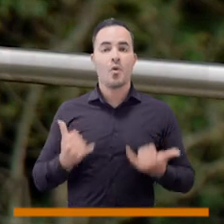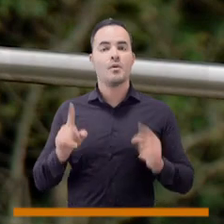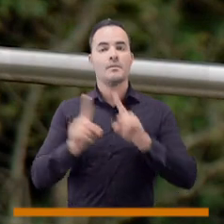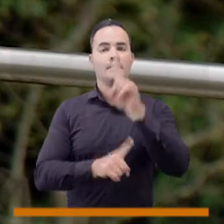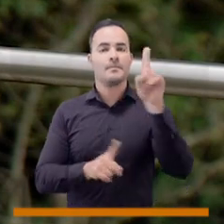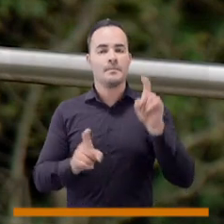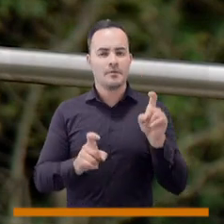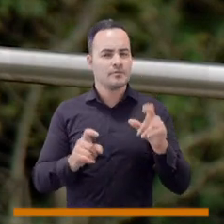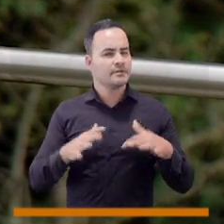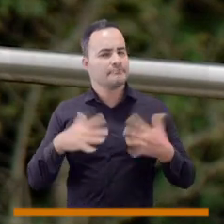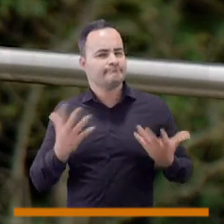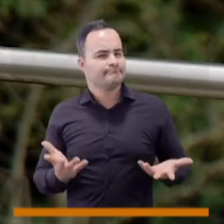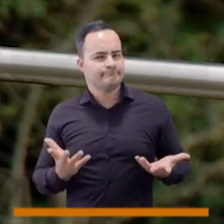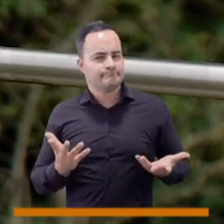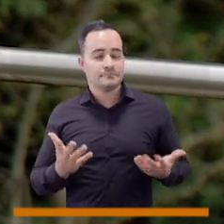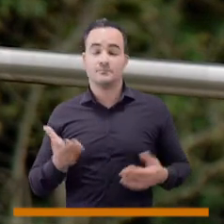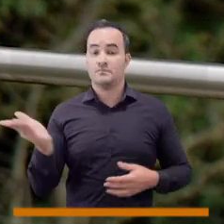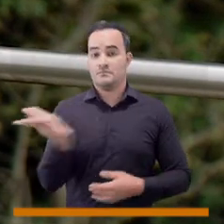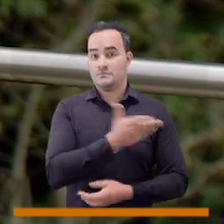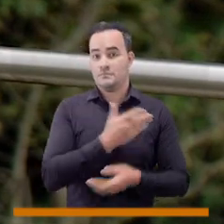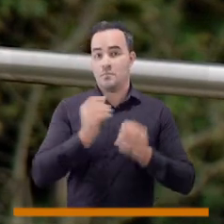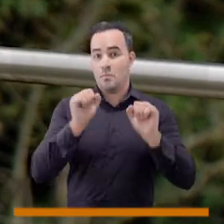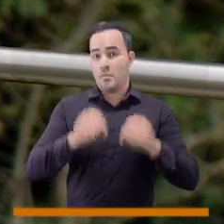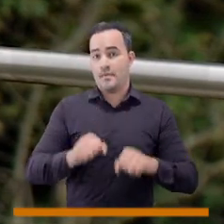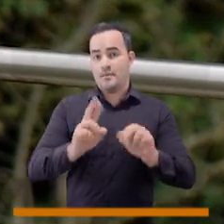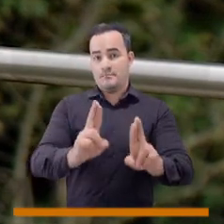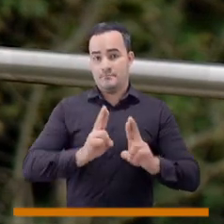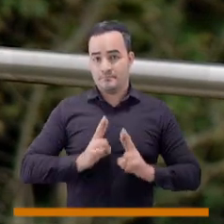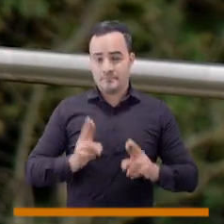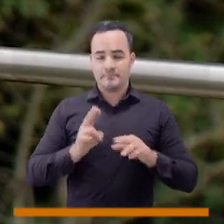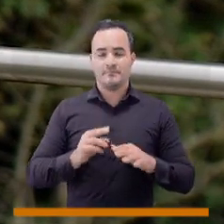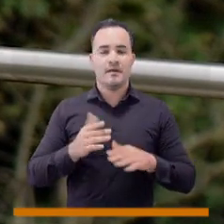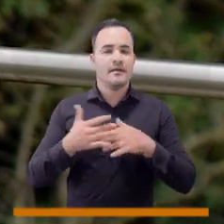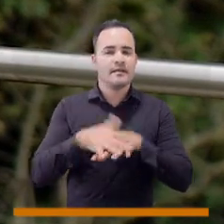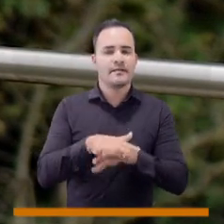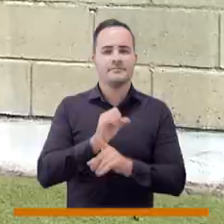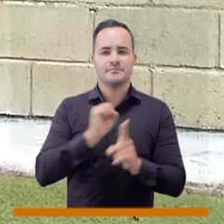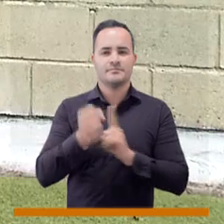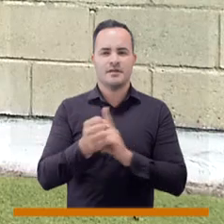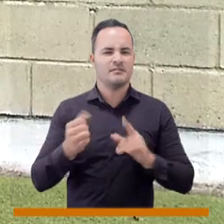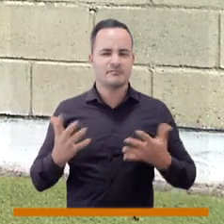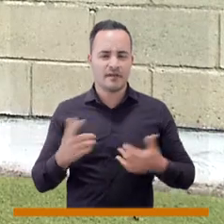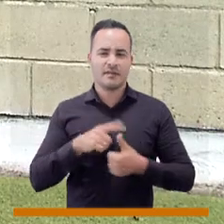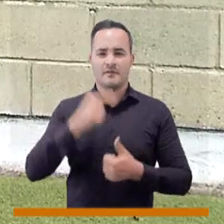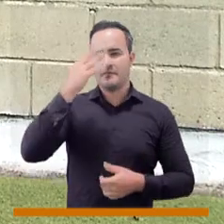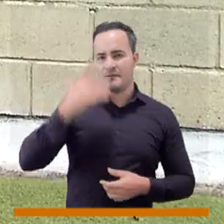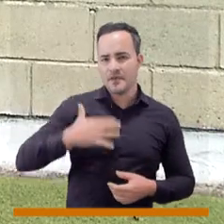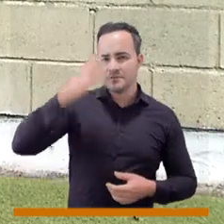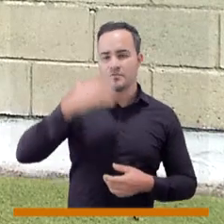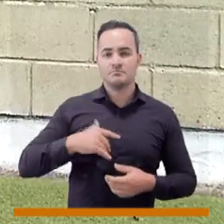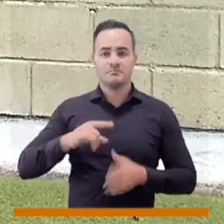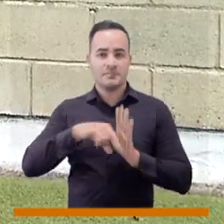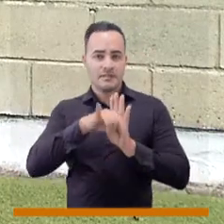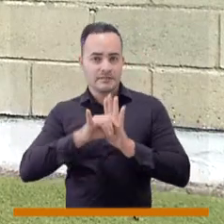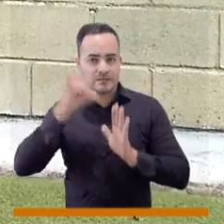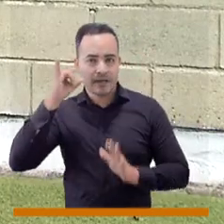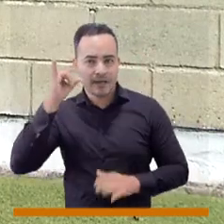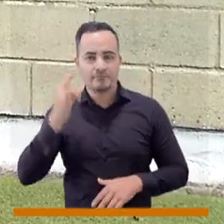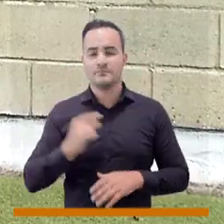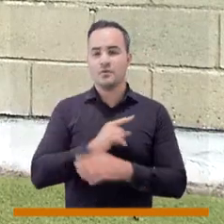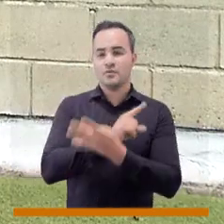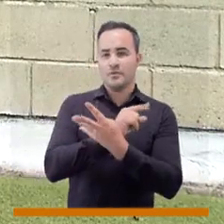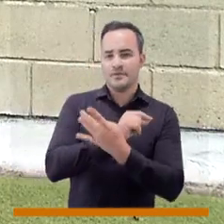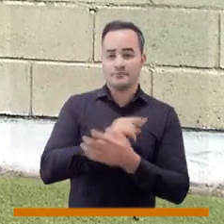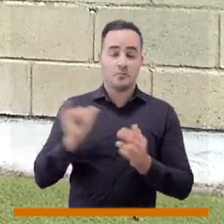para nuestros televidentes el día de hoy, para que la respondan por nuestras redes sociales, Facebook, Instagram, Twitter y el canal de YouTube,